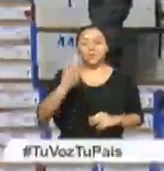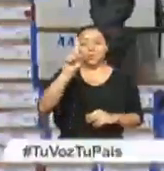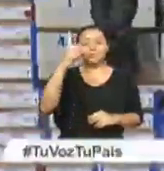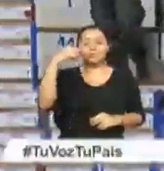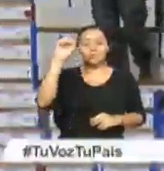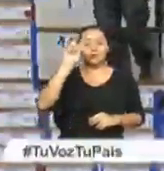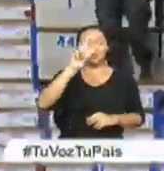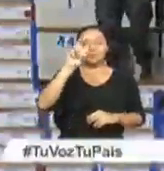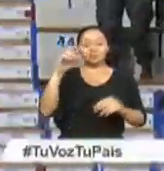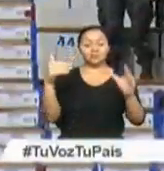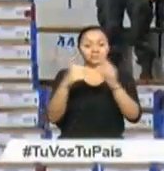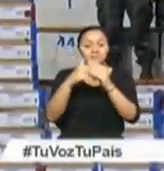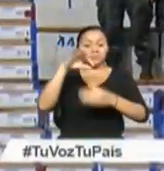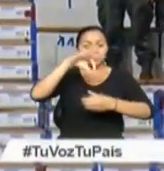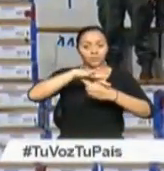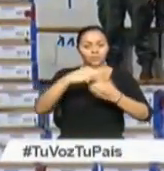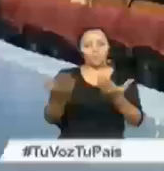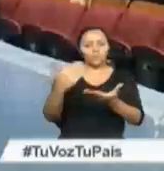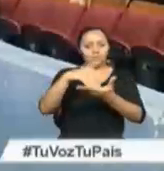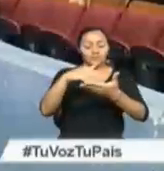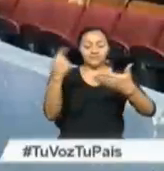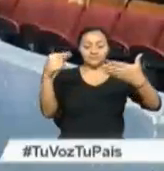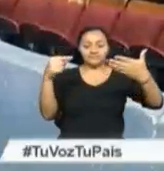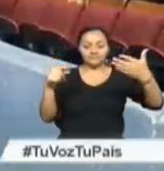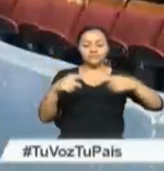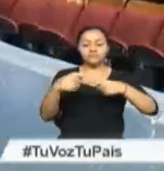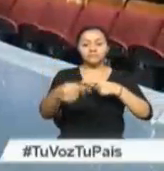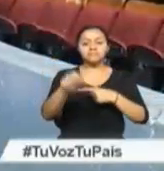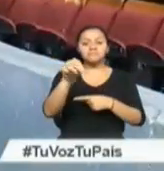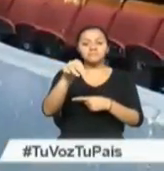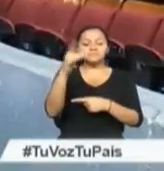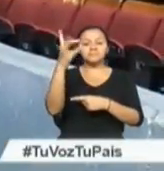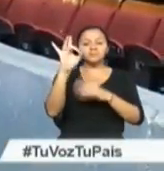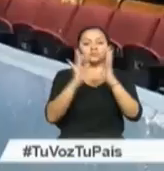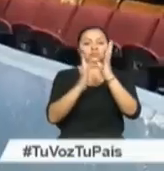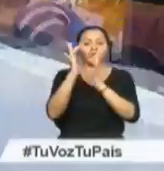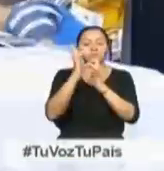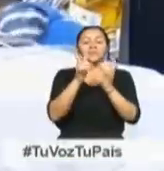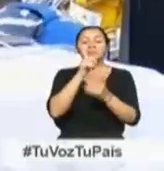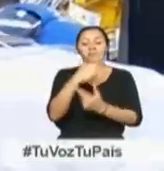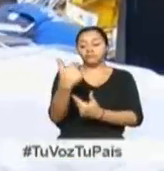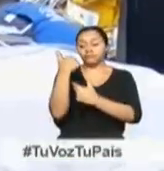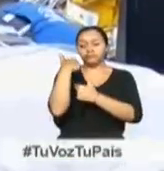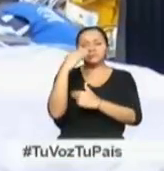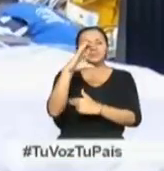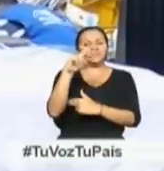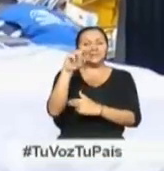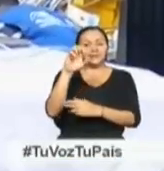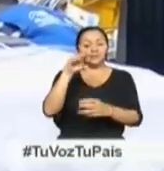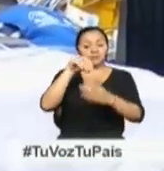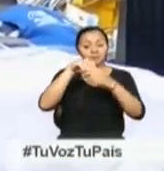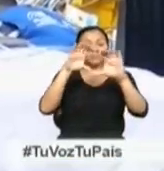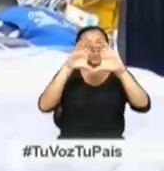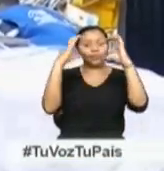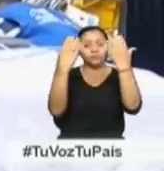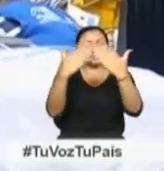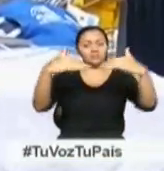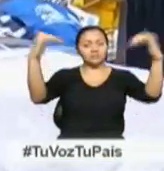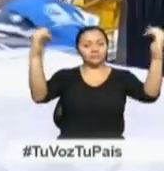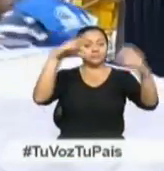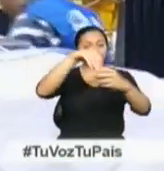1.2 millones de votos serán recontados este martes 18 de abril por parte del Consejo Nacional Electoral en el Coliseo Rumiñahui en